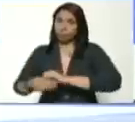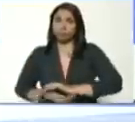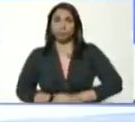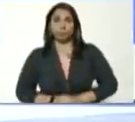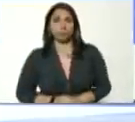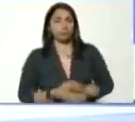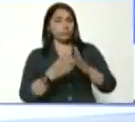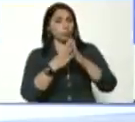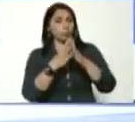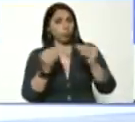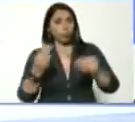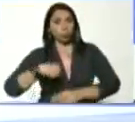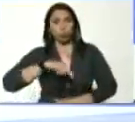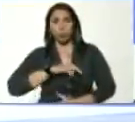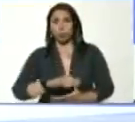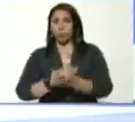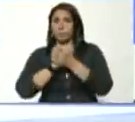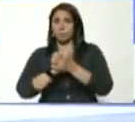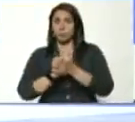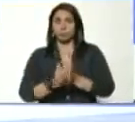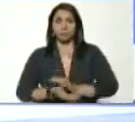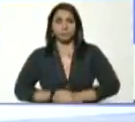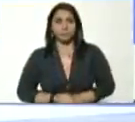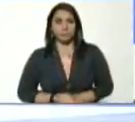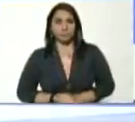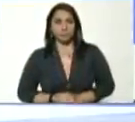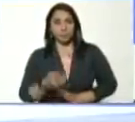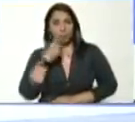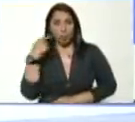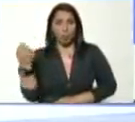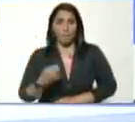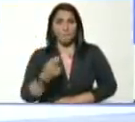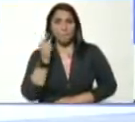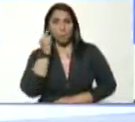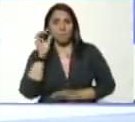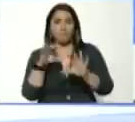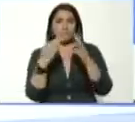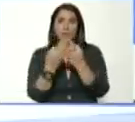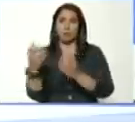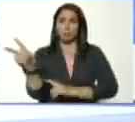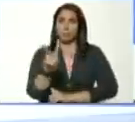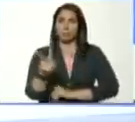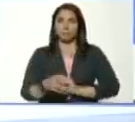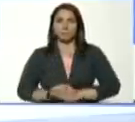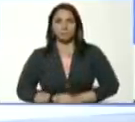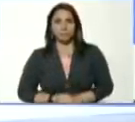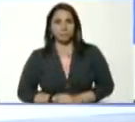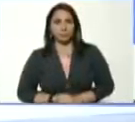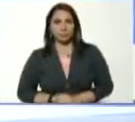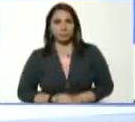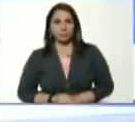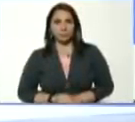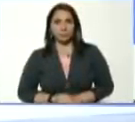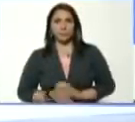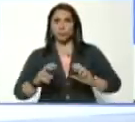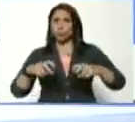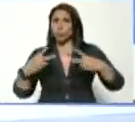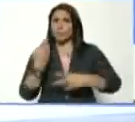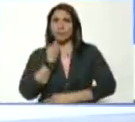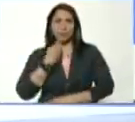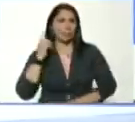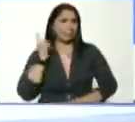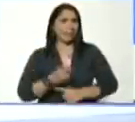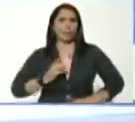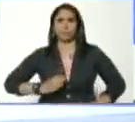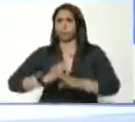a todos nuestros compatriotas, hombres y mujeres, familia venezolana. Ha llegado esta variante y tenemos que cortar